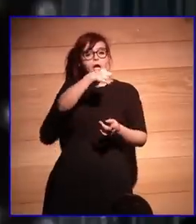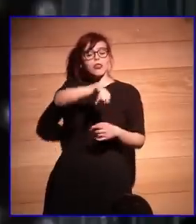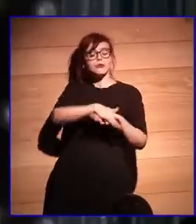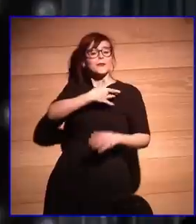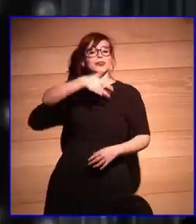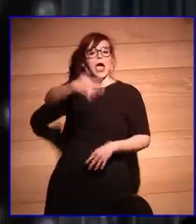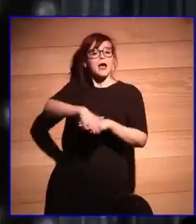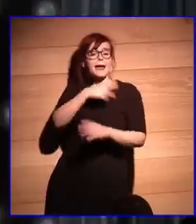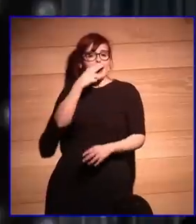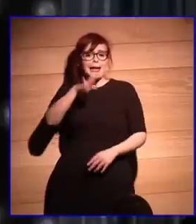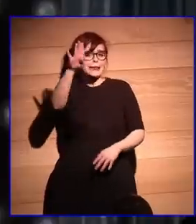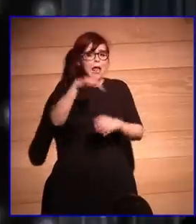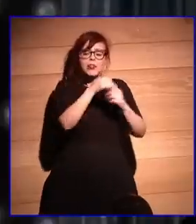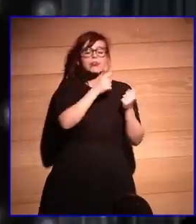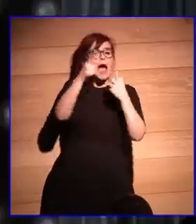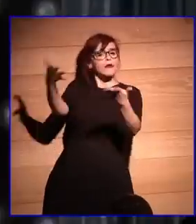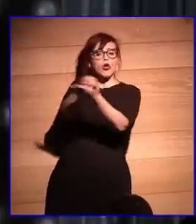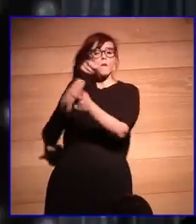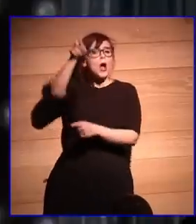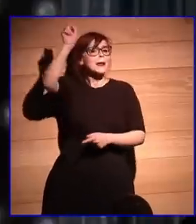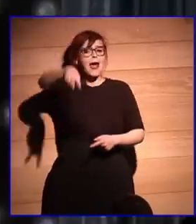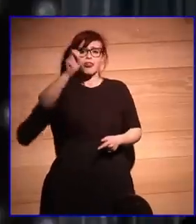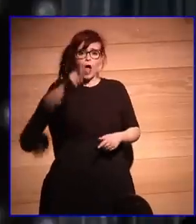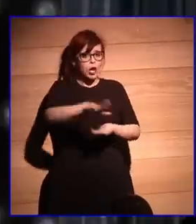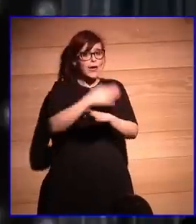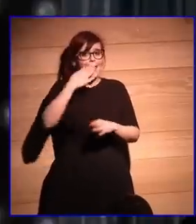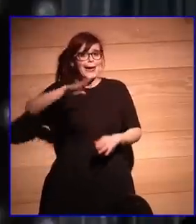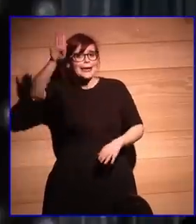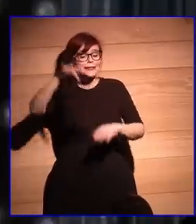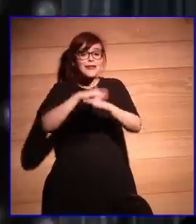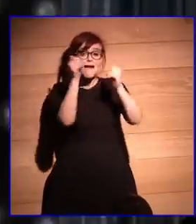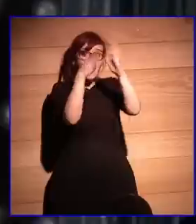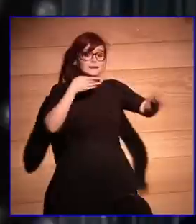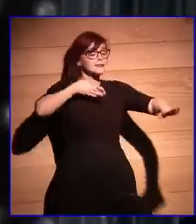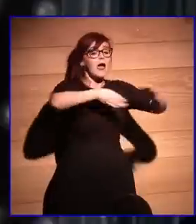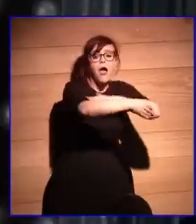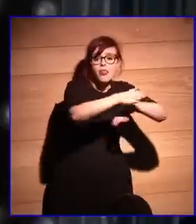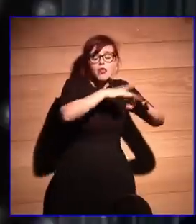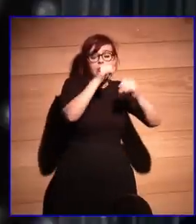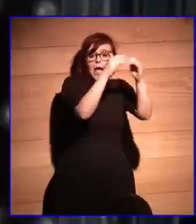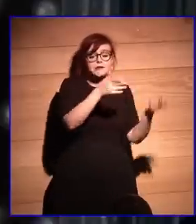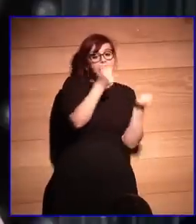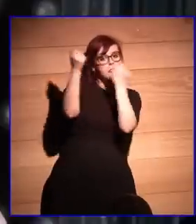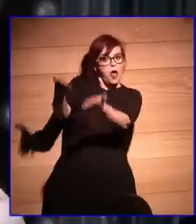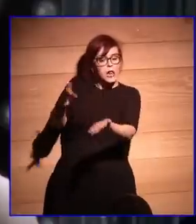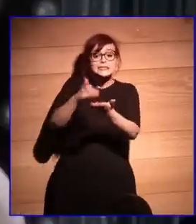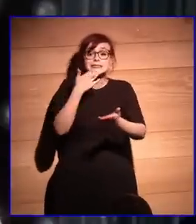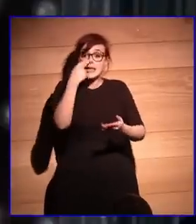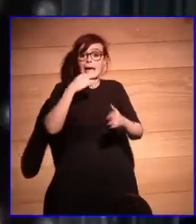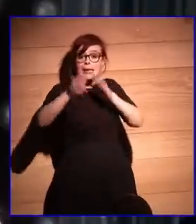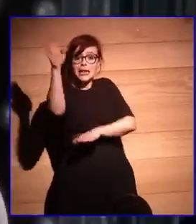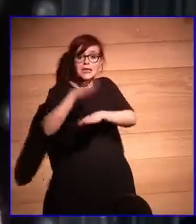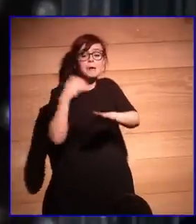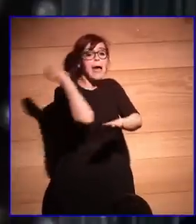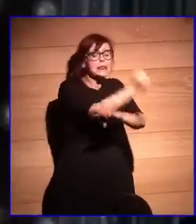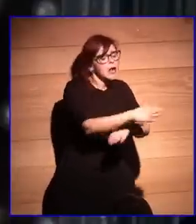a Hitler todo lo que quiera. Hitler tiene la razón. Si Hitler entra en sus casas, denle sus casas. Si Hitler quiere